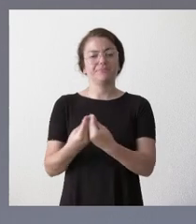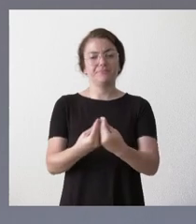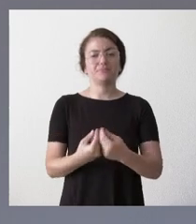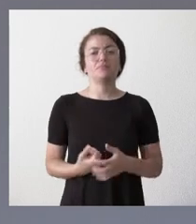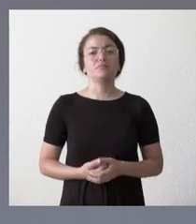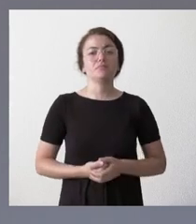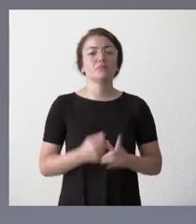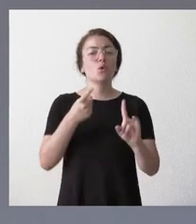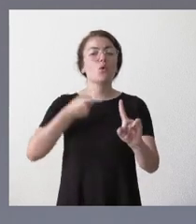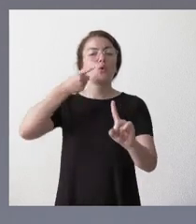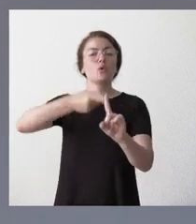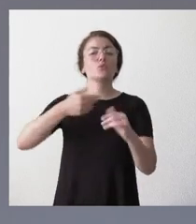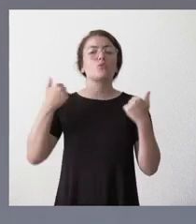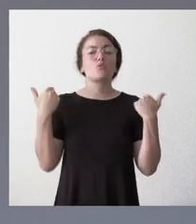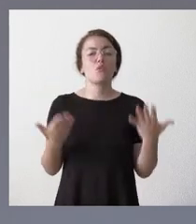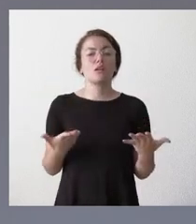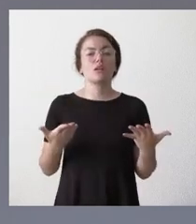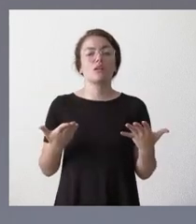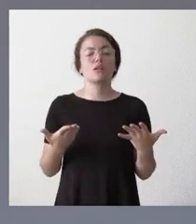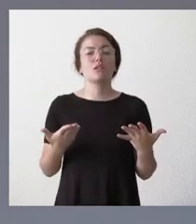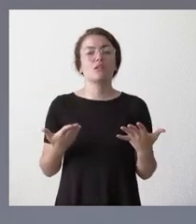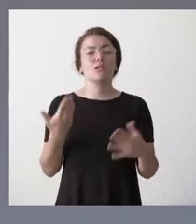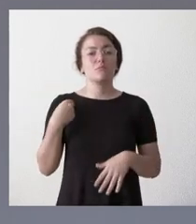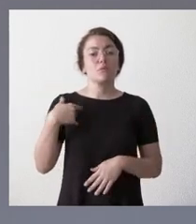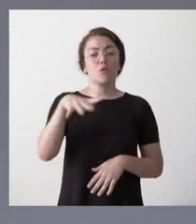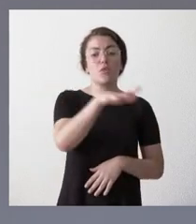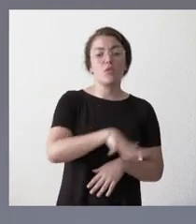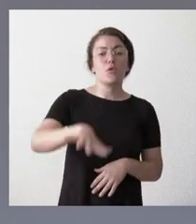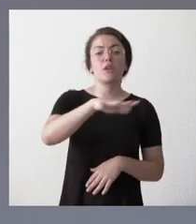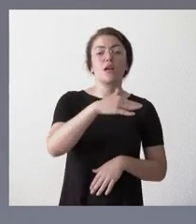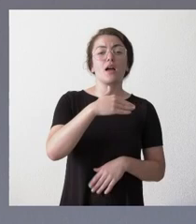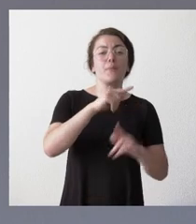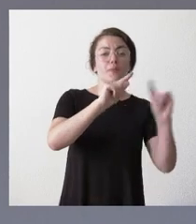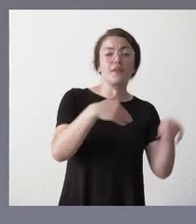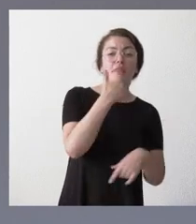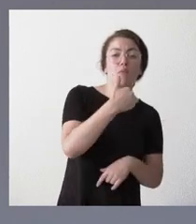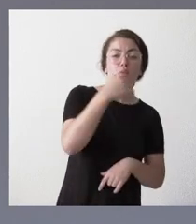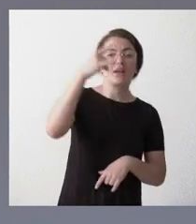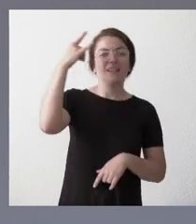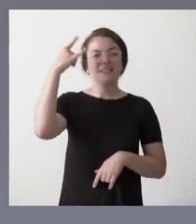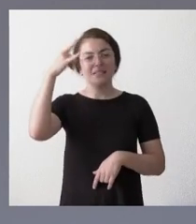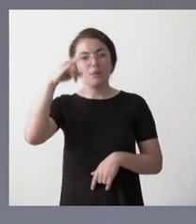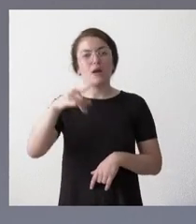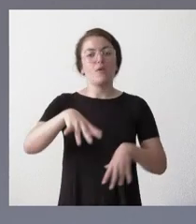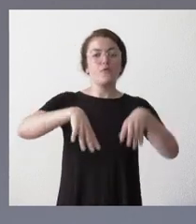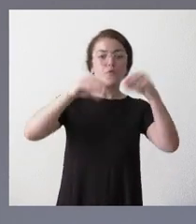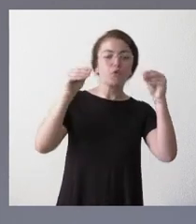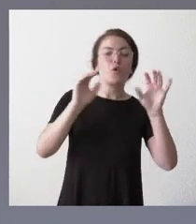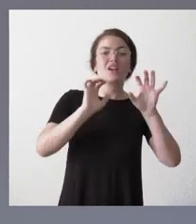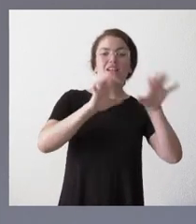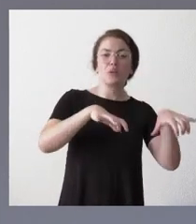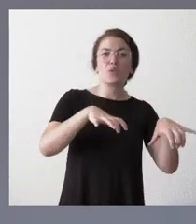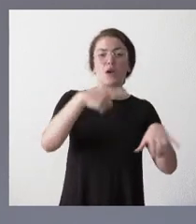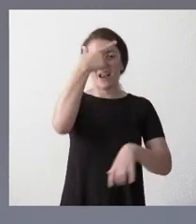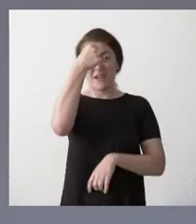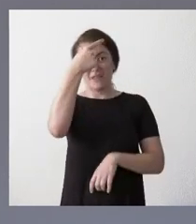es llegar, en la situación actual, en las provincias de Zamora, de Salamanca, de Burgos, de León y de Ávila, las afectadas por